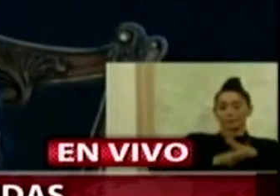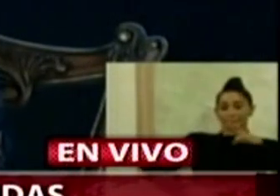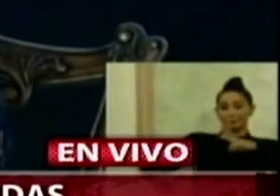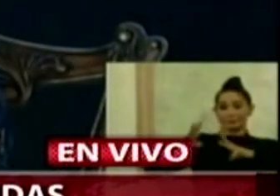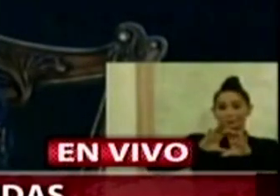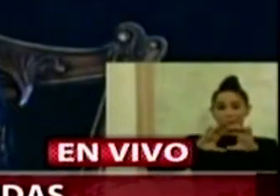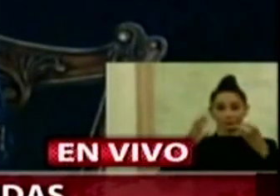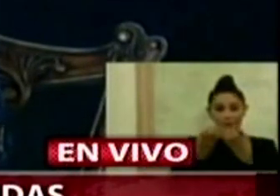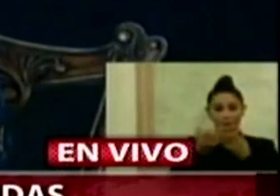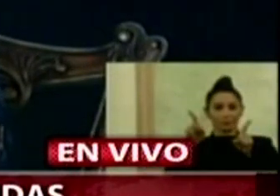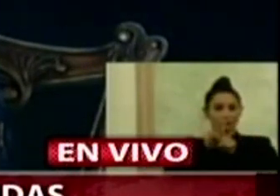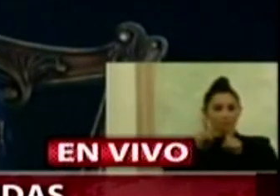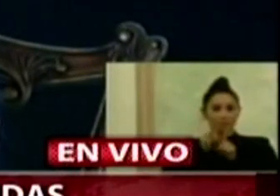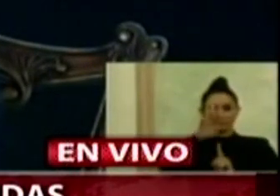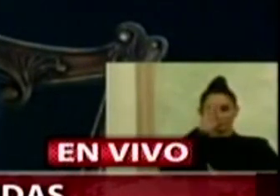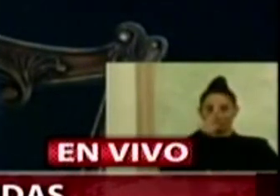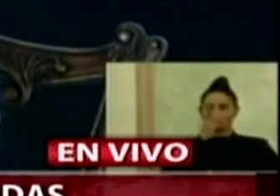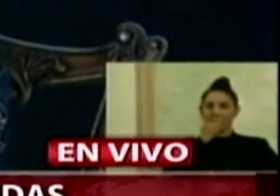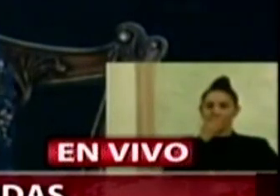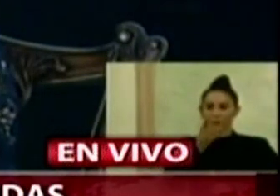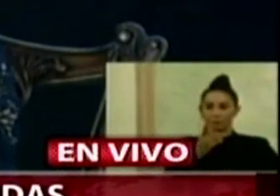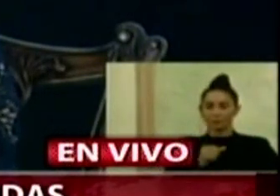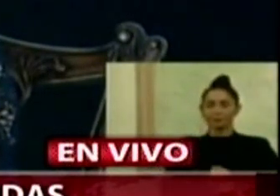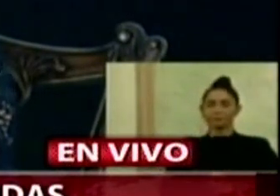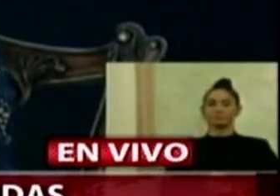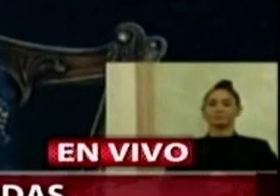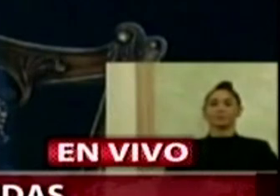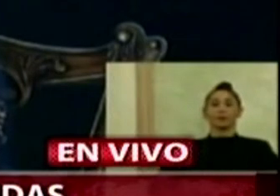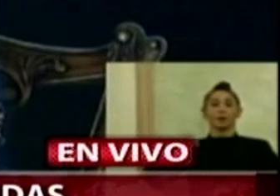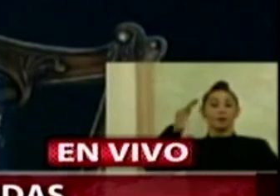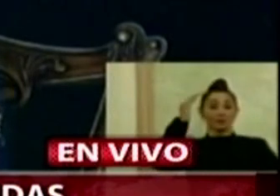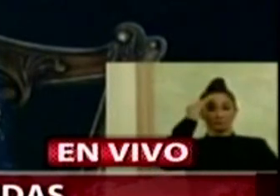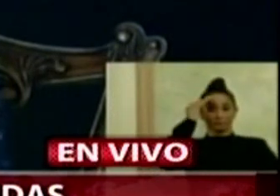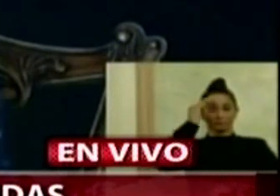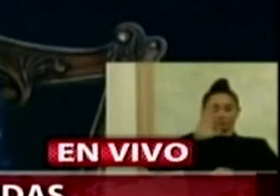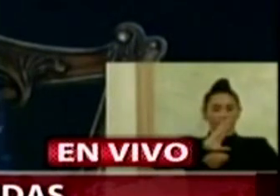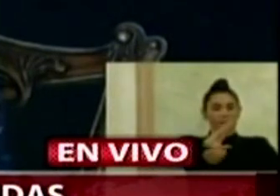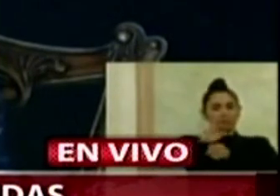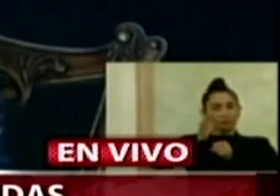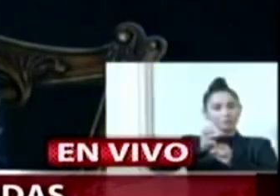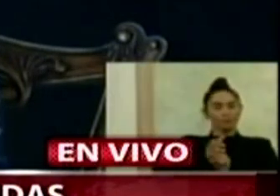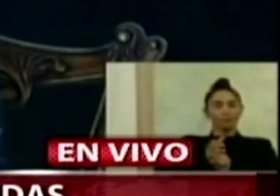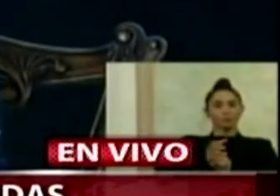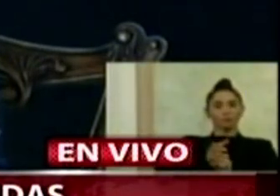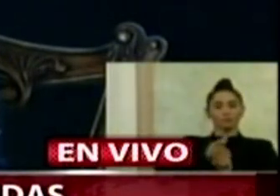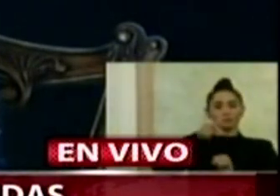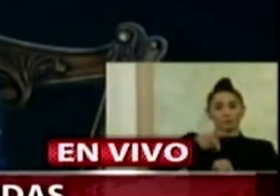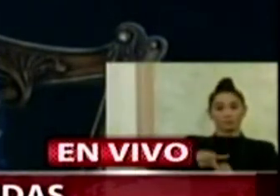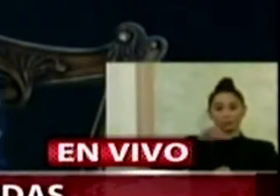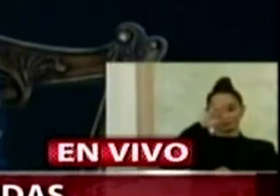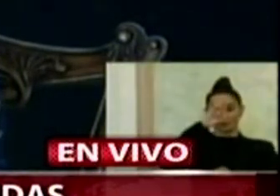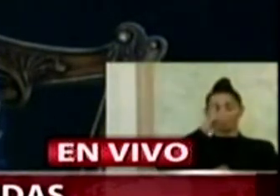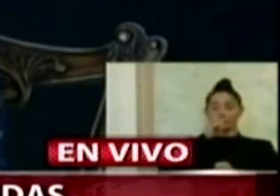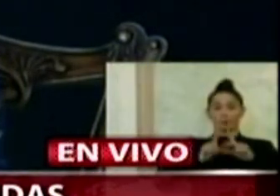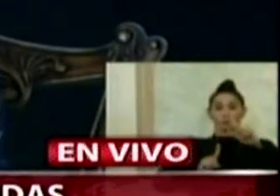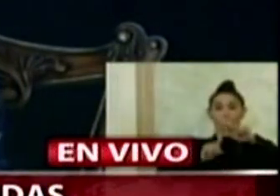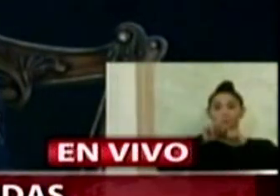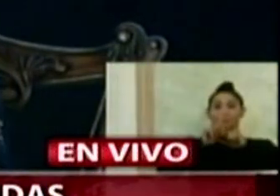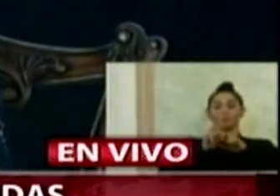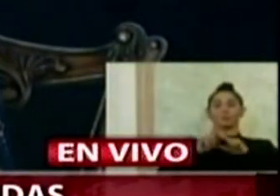Dominicana. Sabemos que el COVID-19 en República Dominicana, el primer caso apareció el